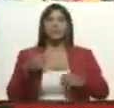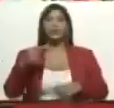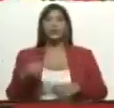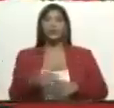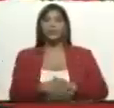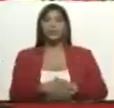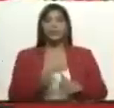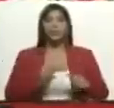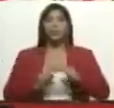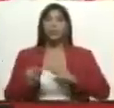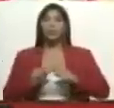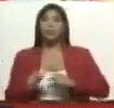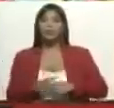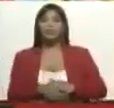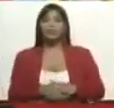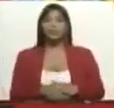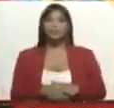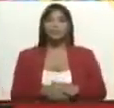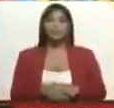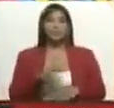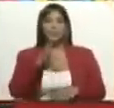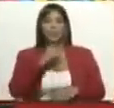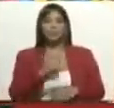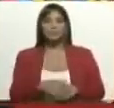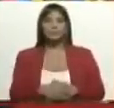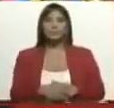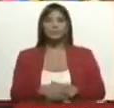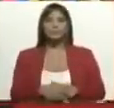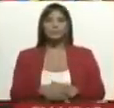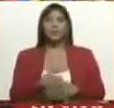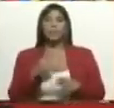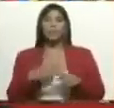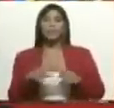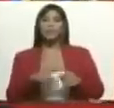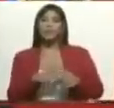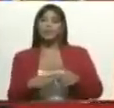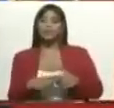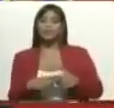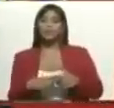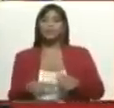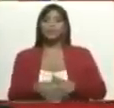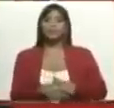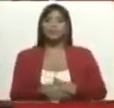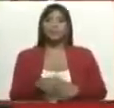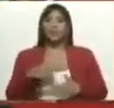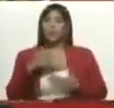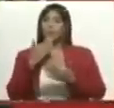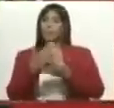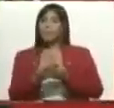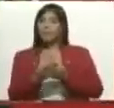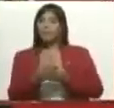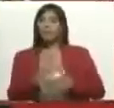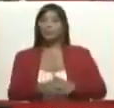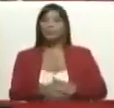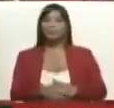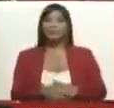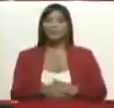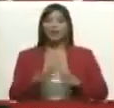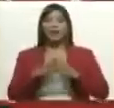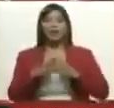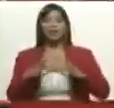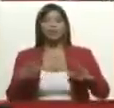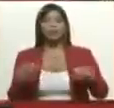que se mueven en negativo, no lo hay. Pero entonces les pido y les exijo a